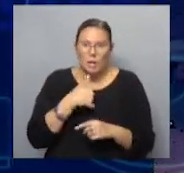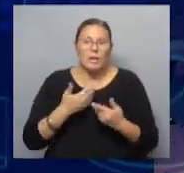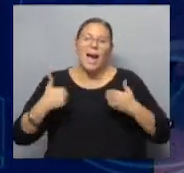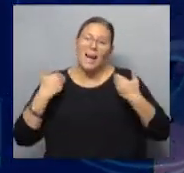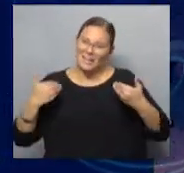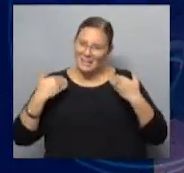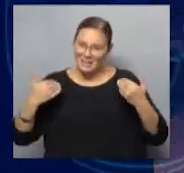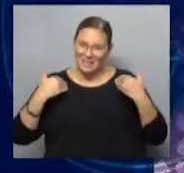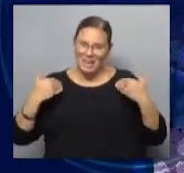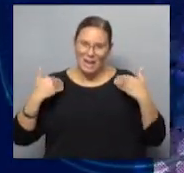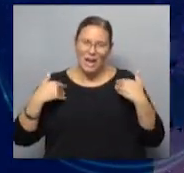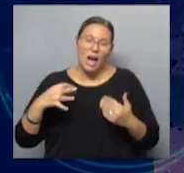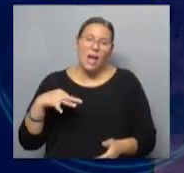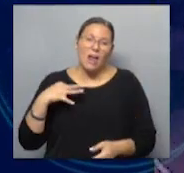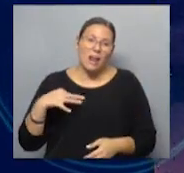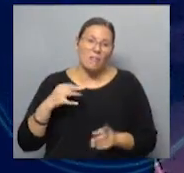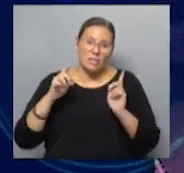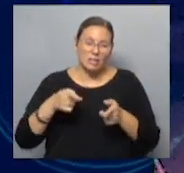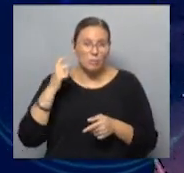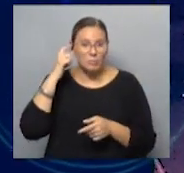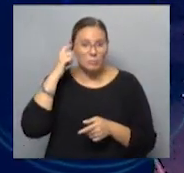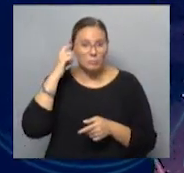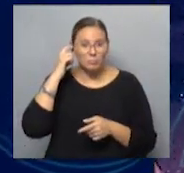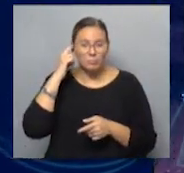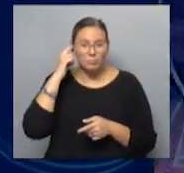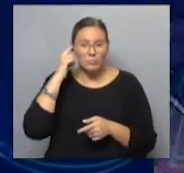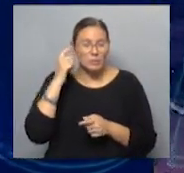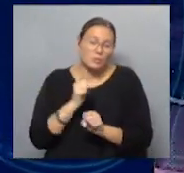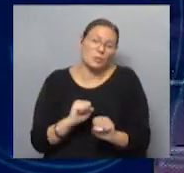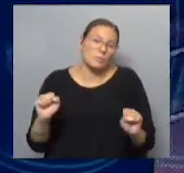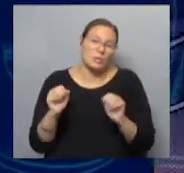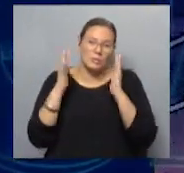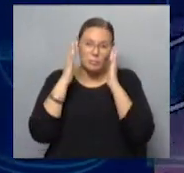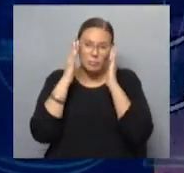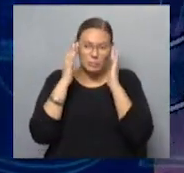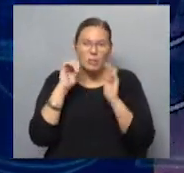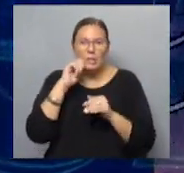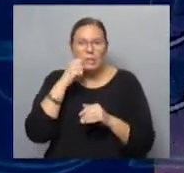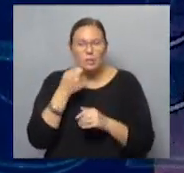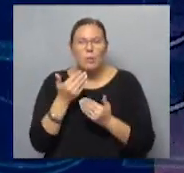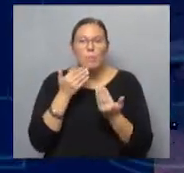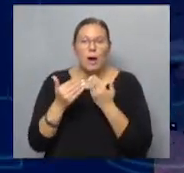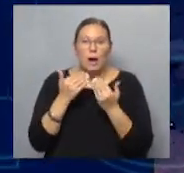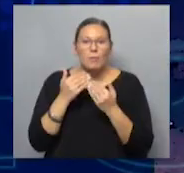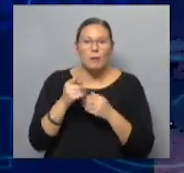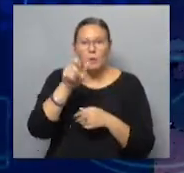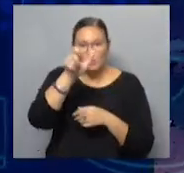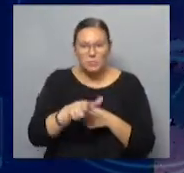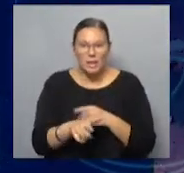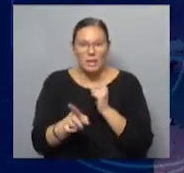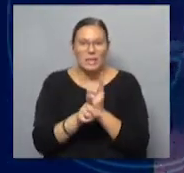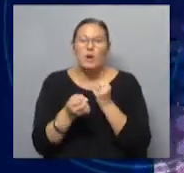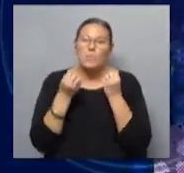alegría a la vida, si no, no sale. Muy bien, qué lindo. Bueno, vamos a hablar un poquito con una clienta.